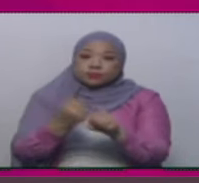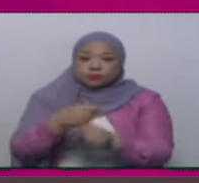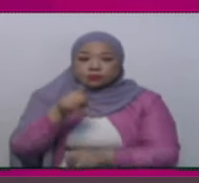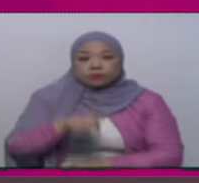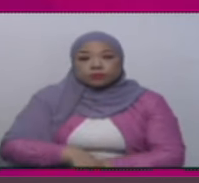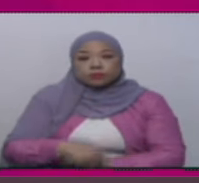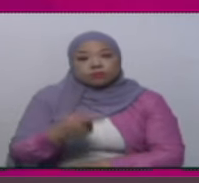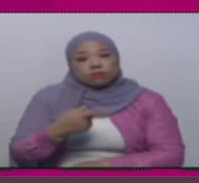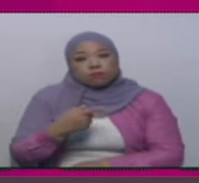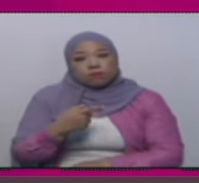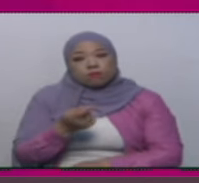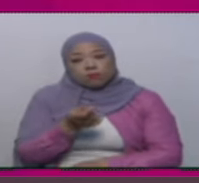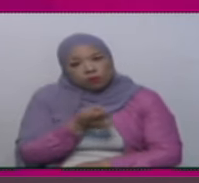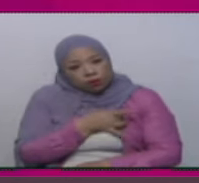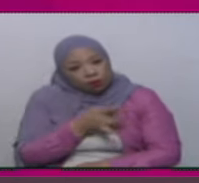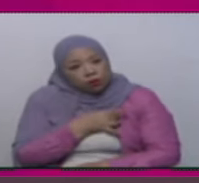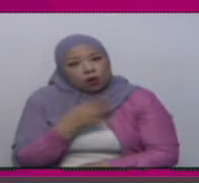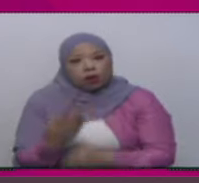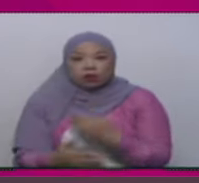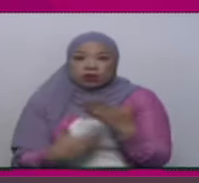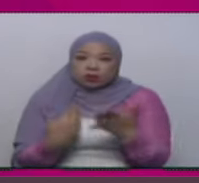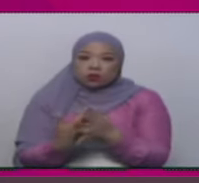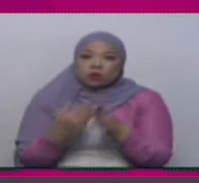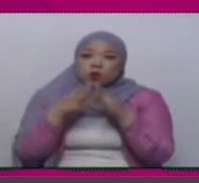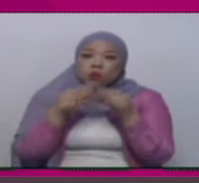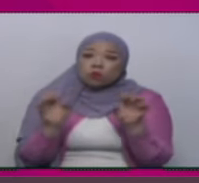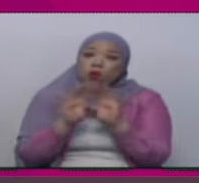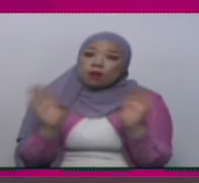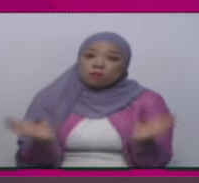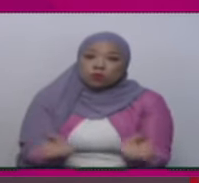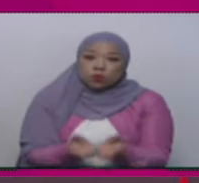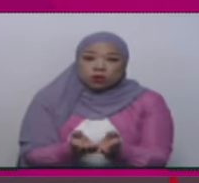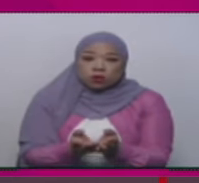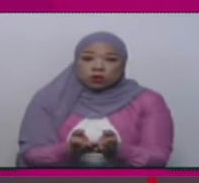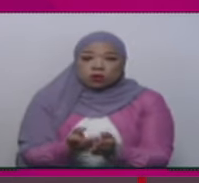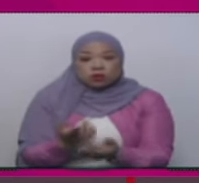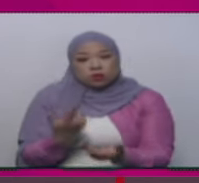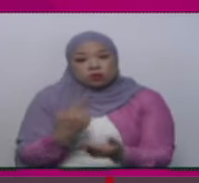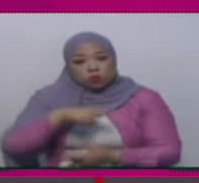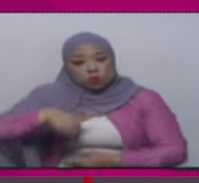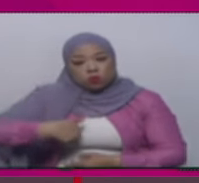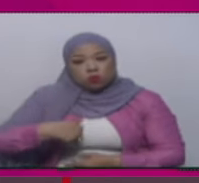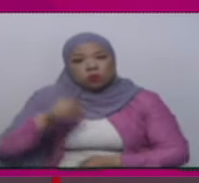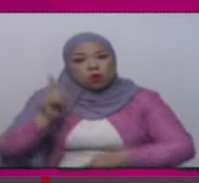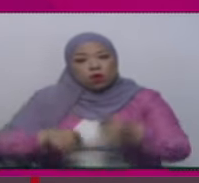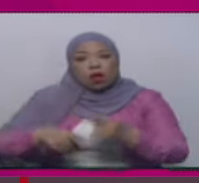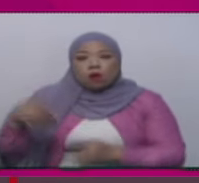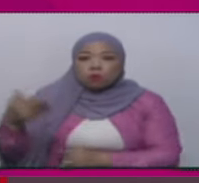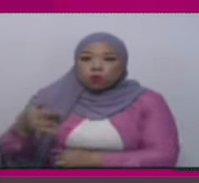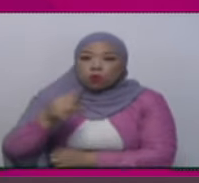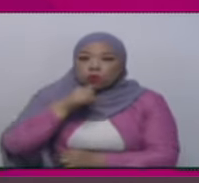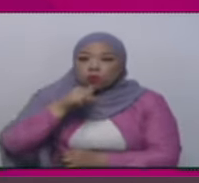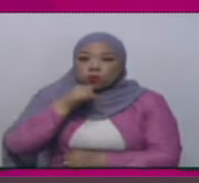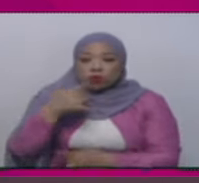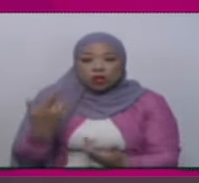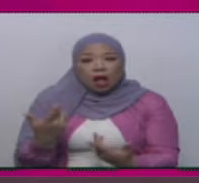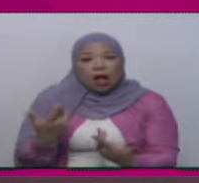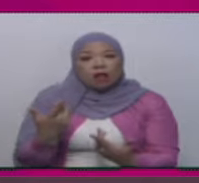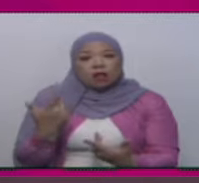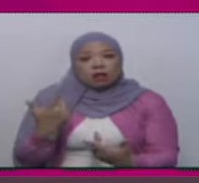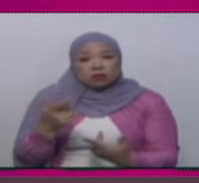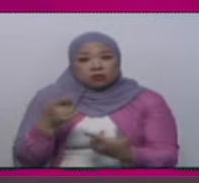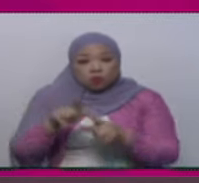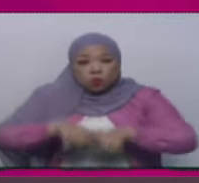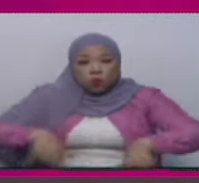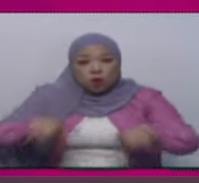eso estaría salpicando, como todo en el mundo, a nuestra región. Y algo importante, que sería este